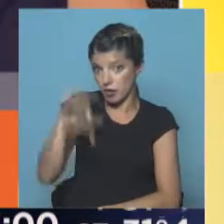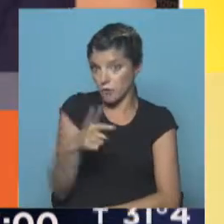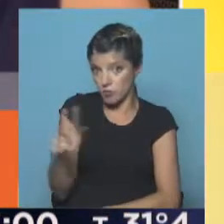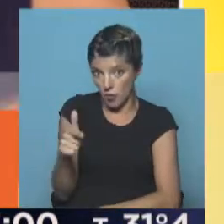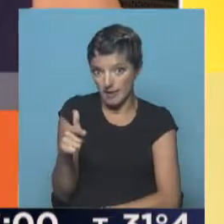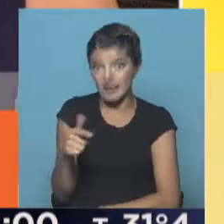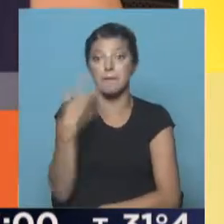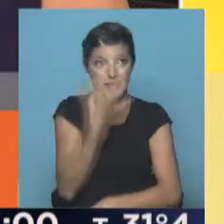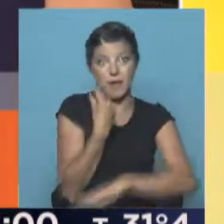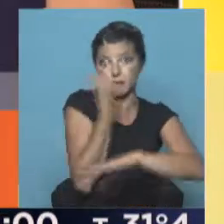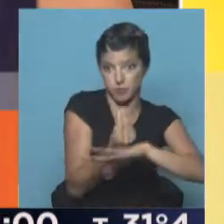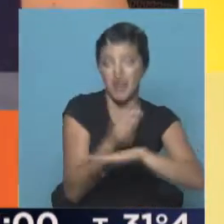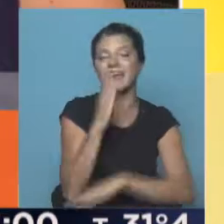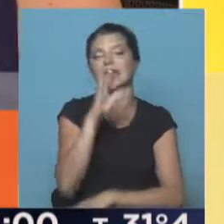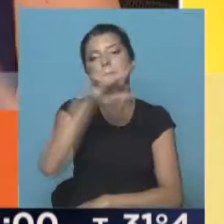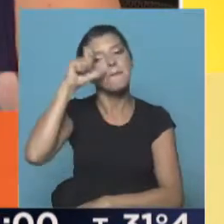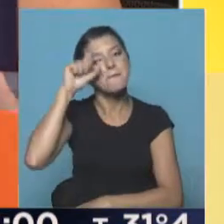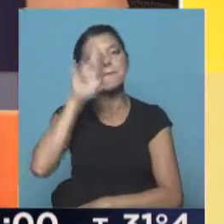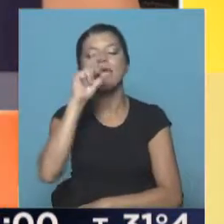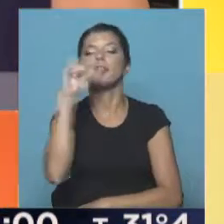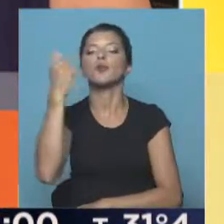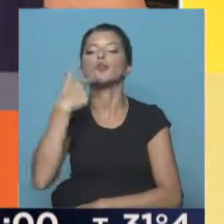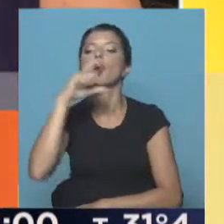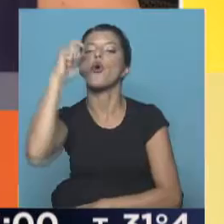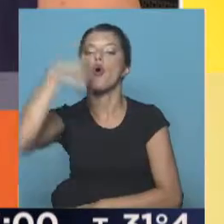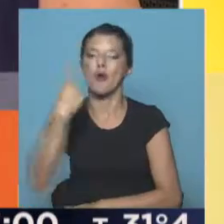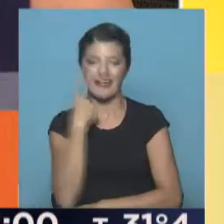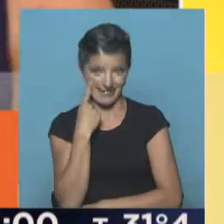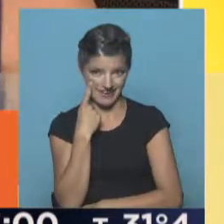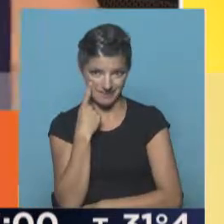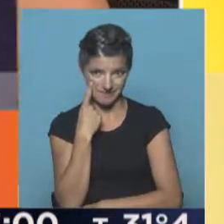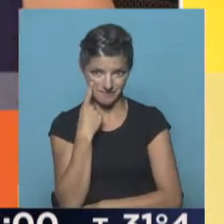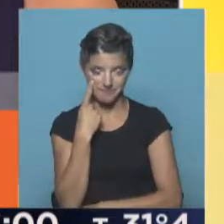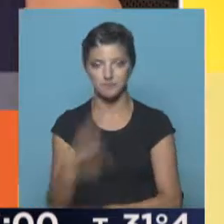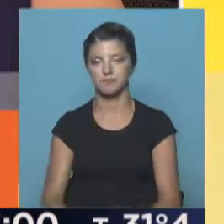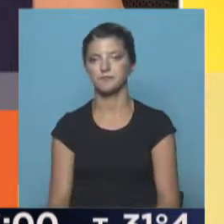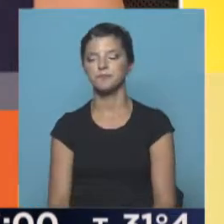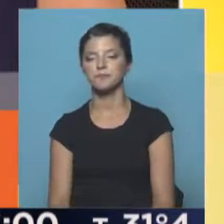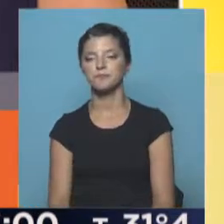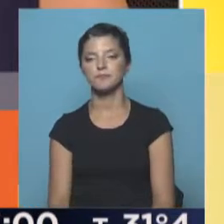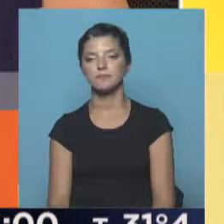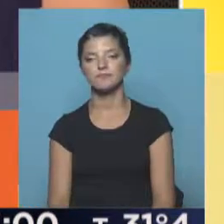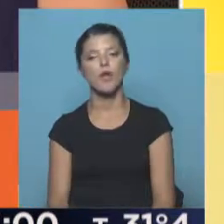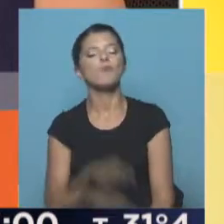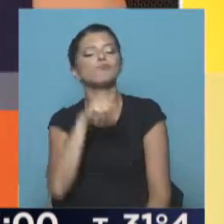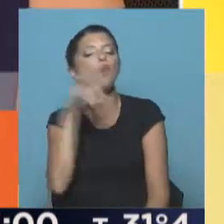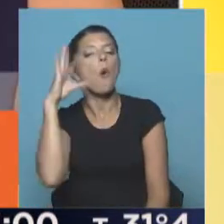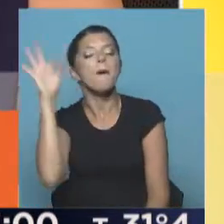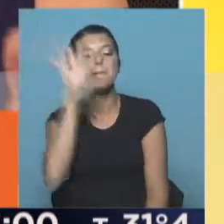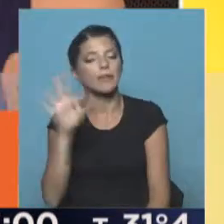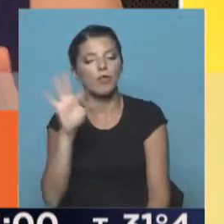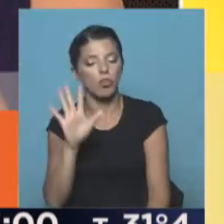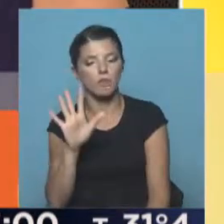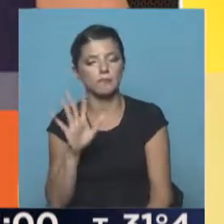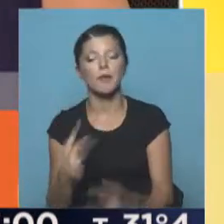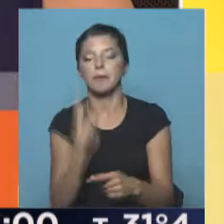Berlusconi, que podría dar la balanza en el medio, curiosamente, entre la ultraderecha y la izquierda. ¿Cómo ves esto? Primero, que con